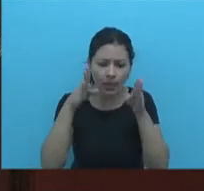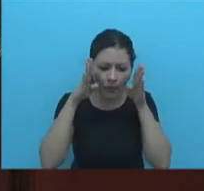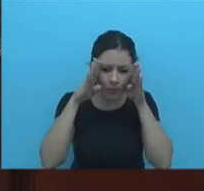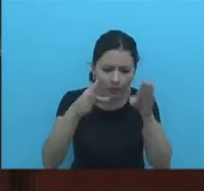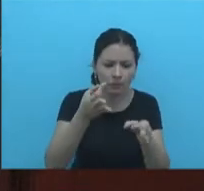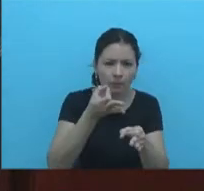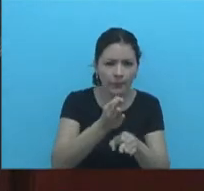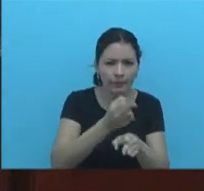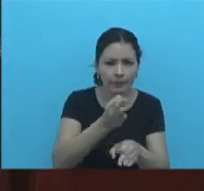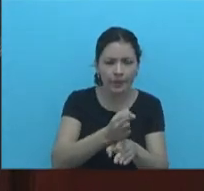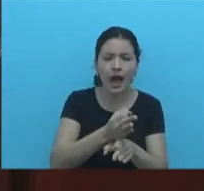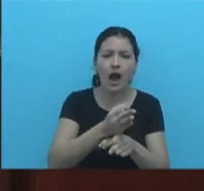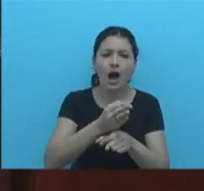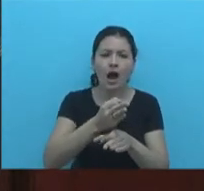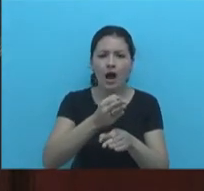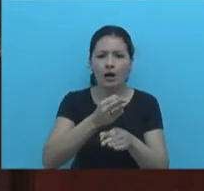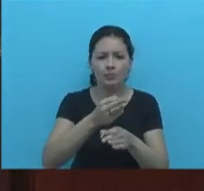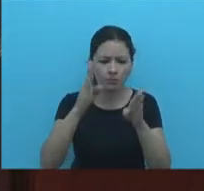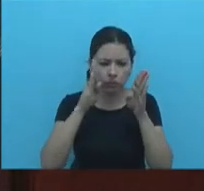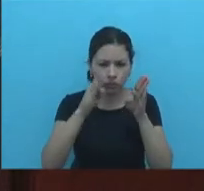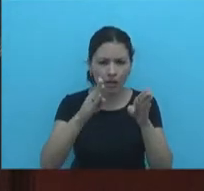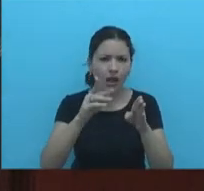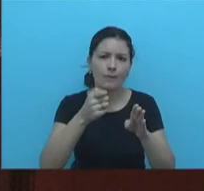leyes. Tenemos derecho, que es lo más cercano.